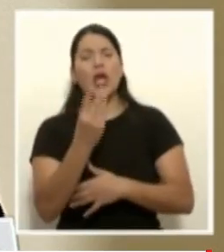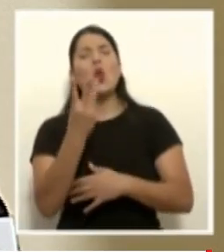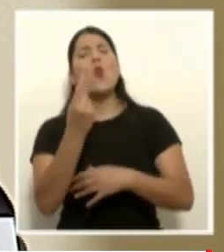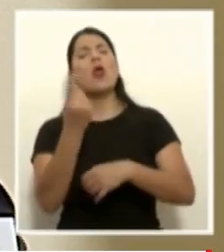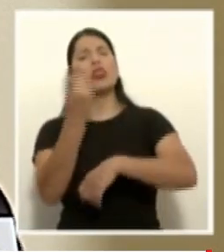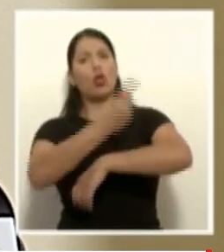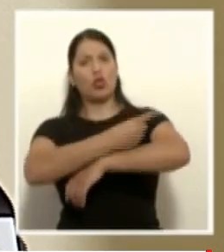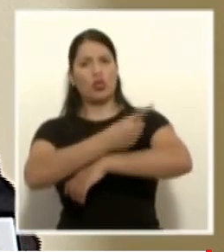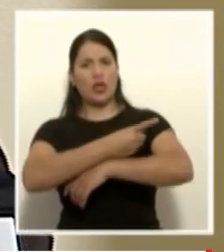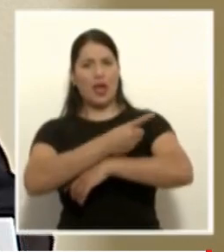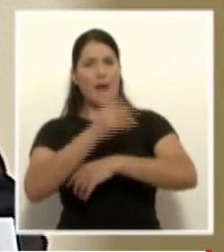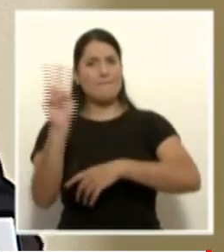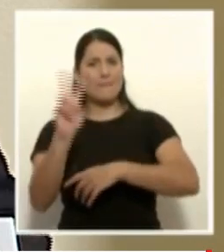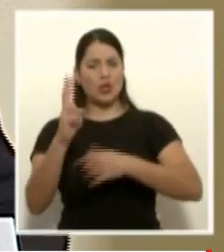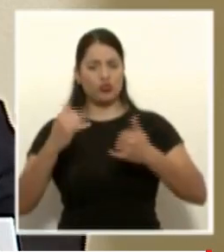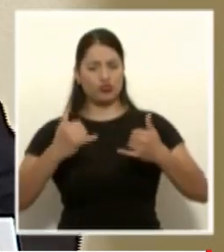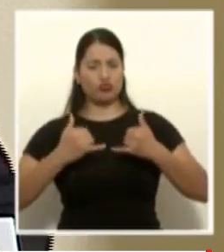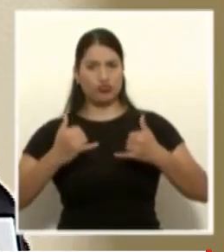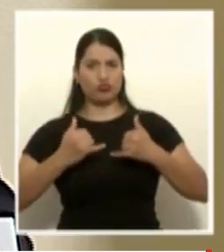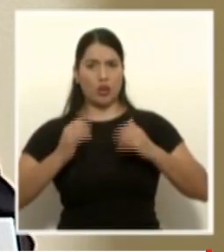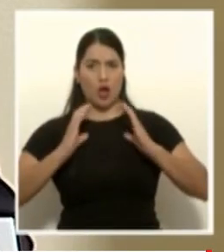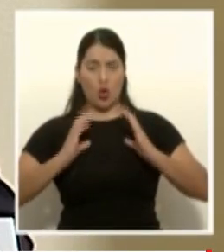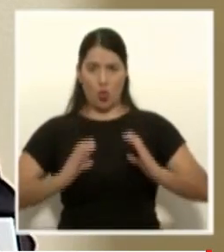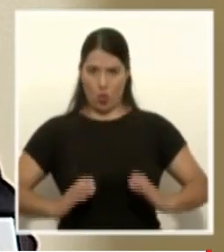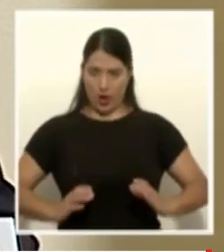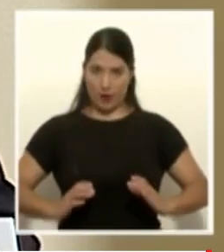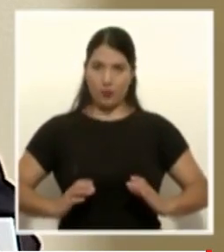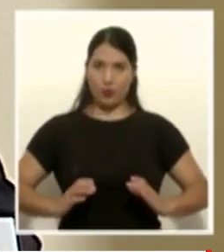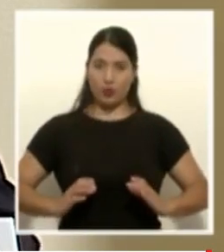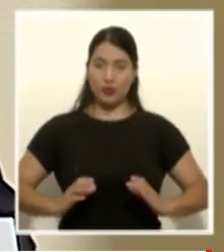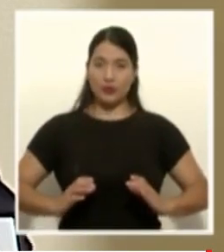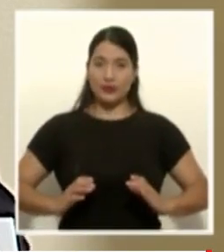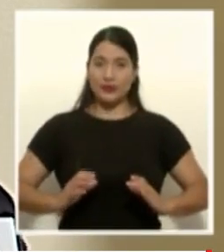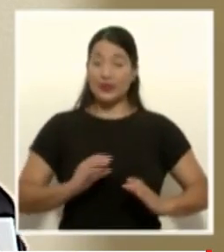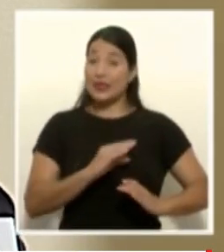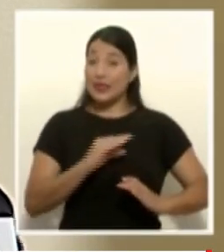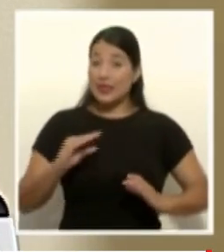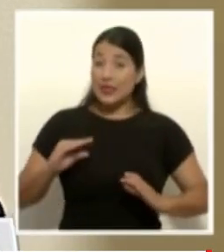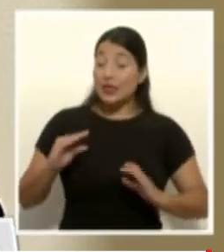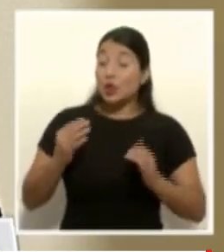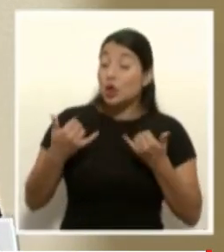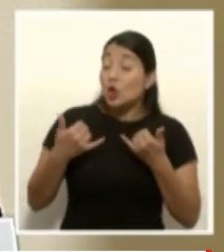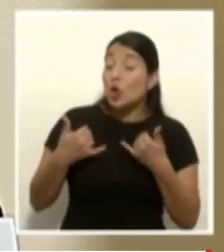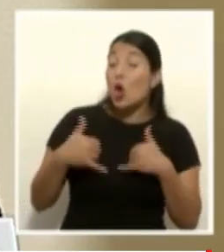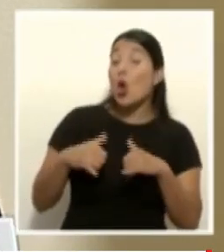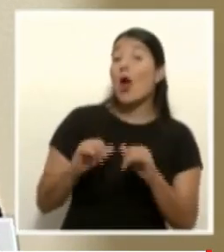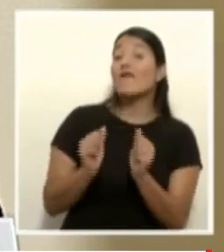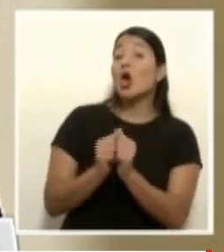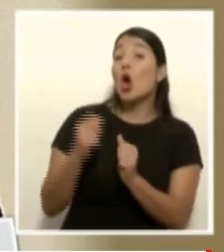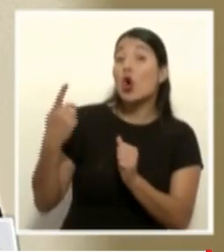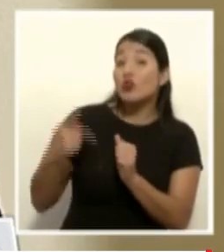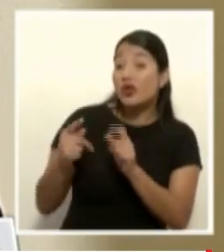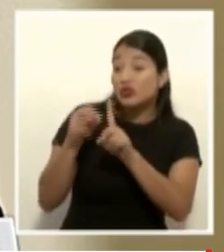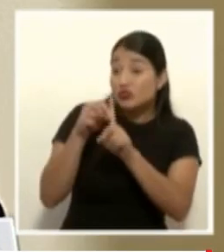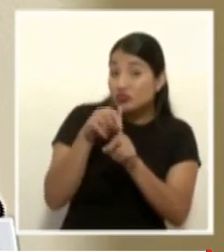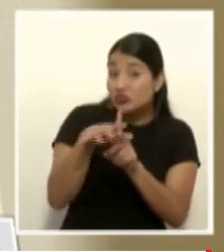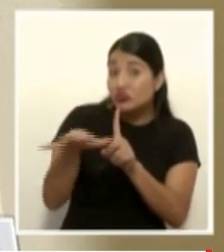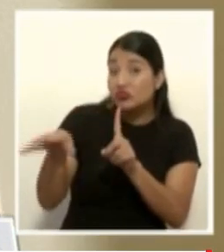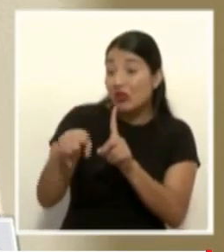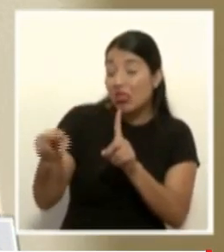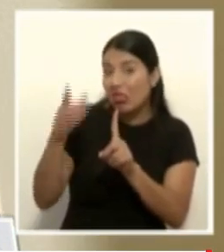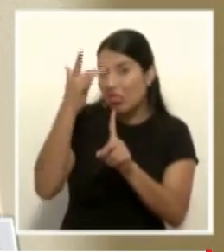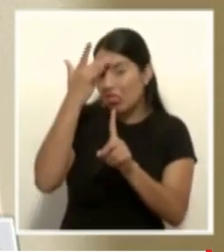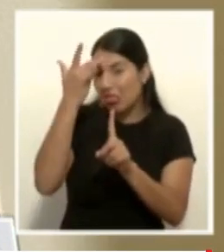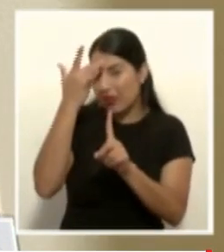en el cuerpo y todavía con posibilidad de contagio es de X